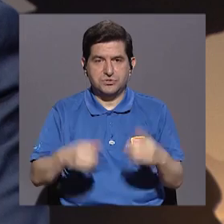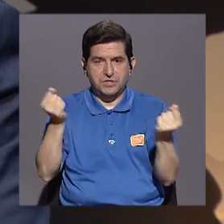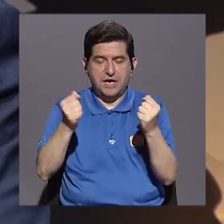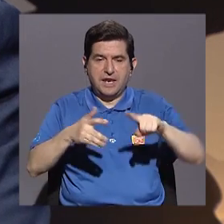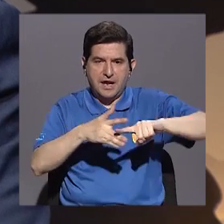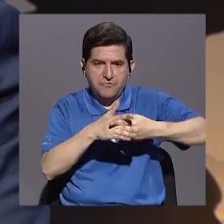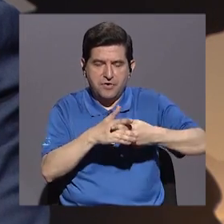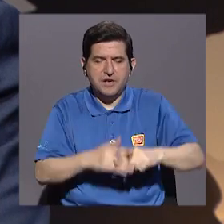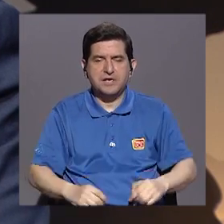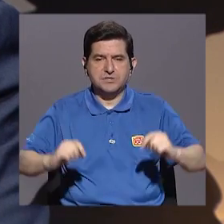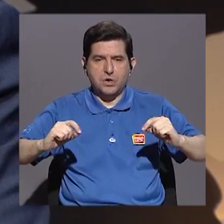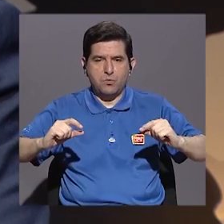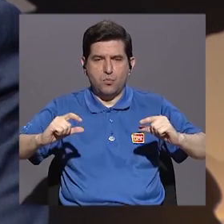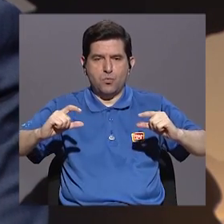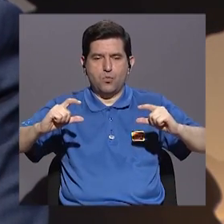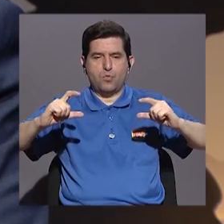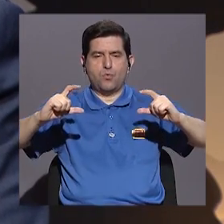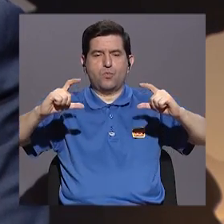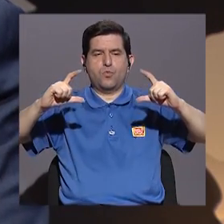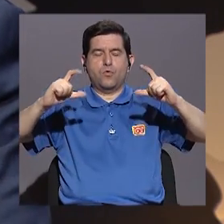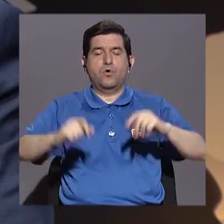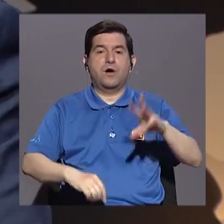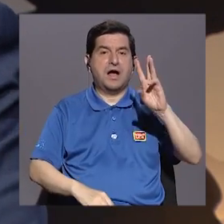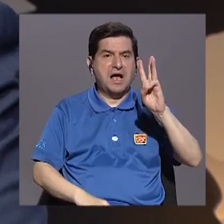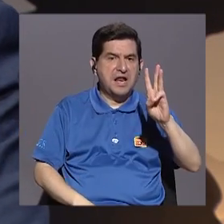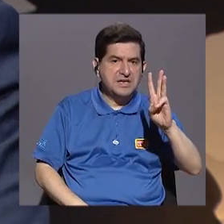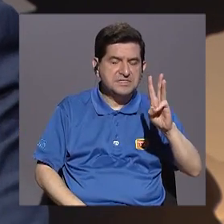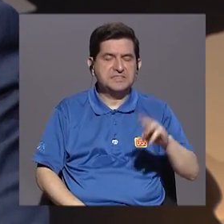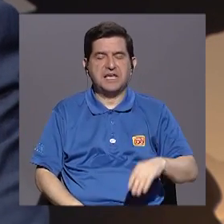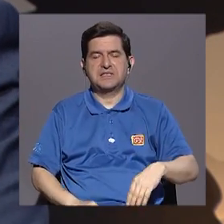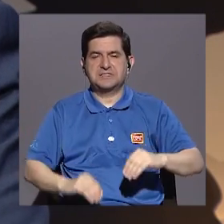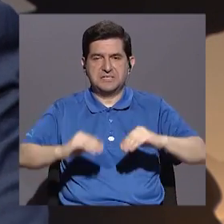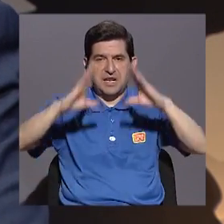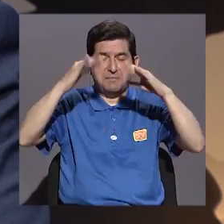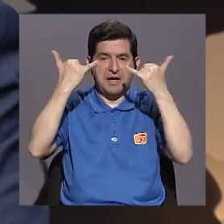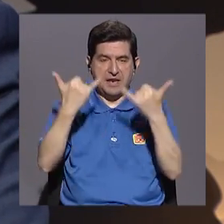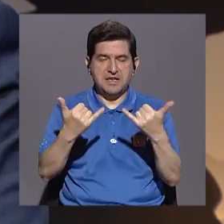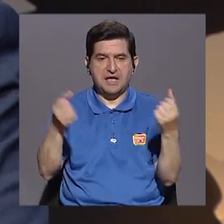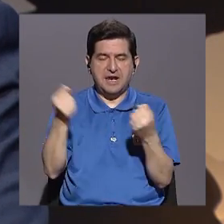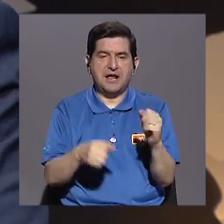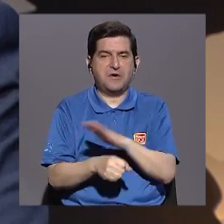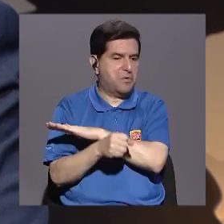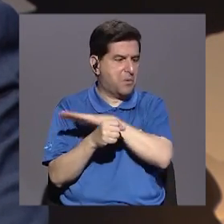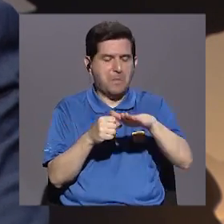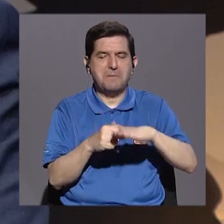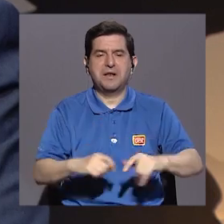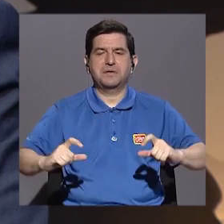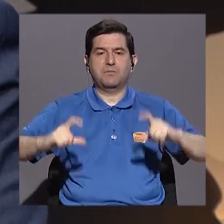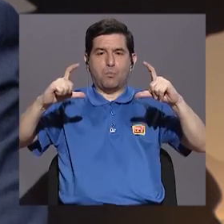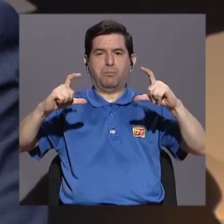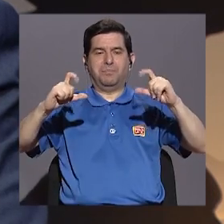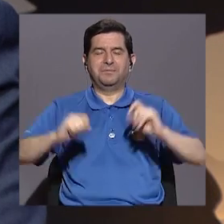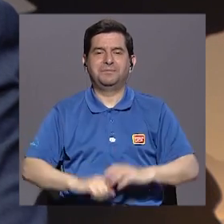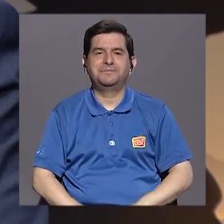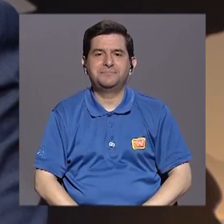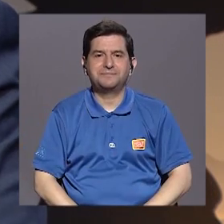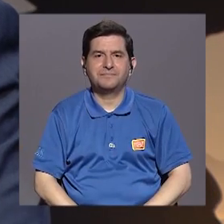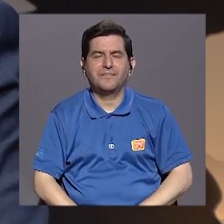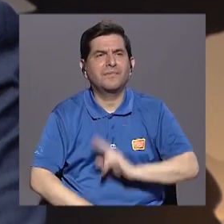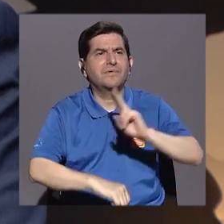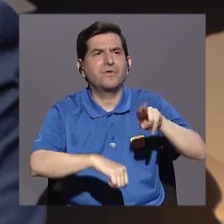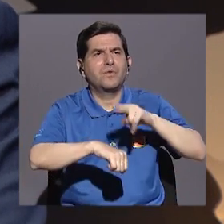vehículo inicie a cargar esas horas y cuando se levantan a las 56 de la mañana el vehículo está 100% cargado recordemos que en